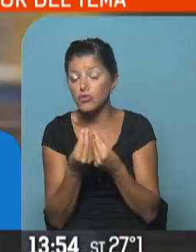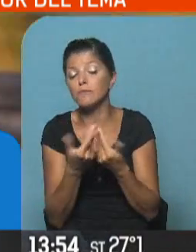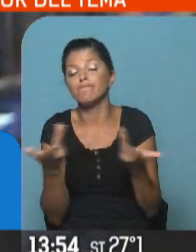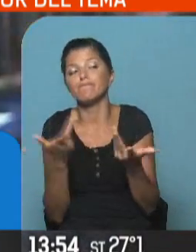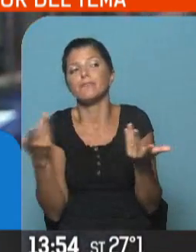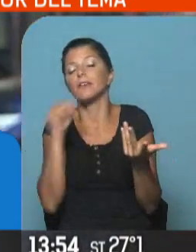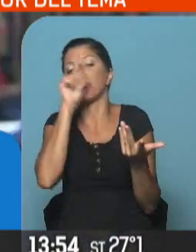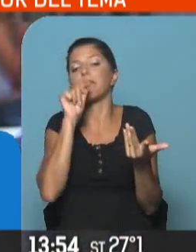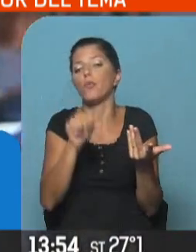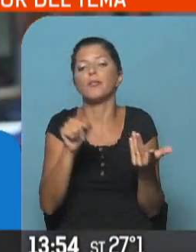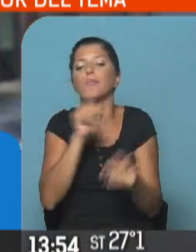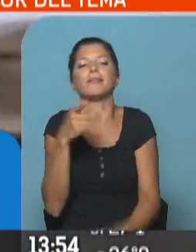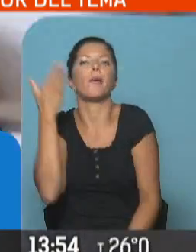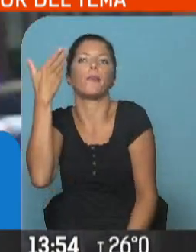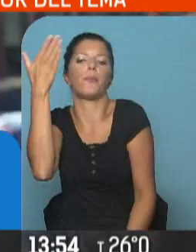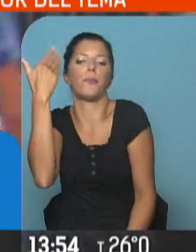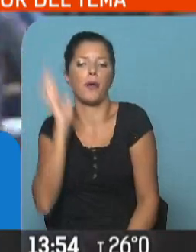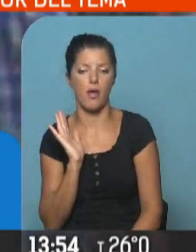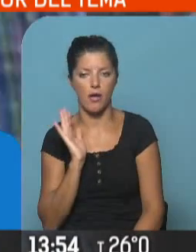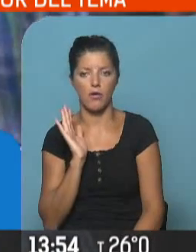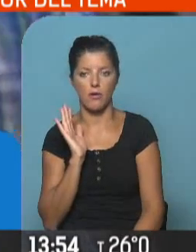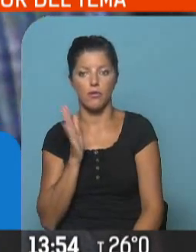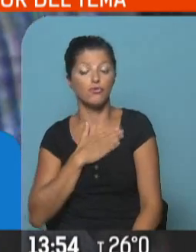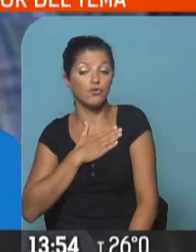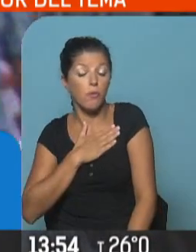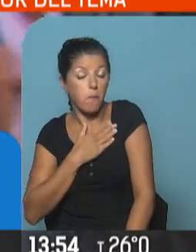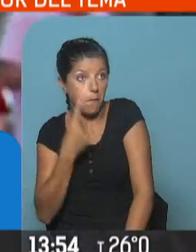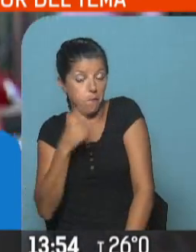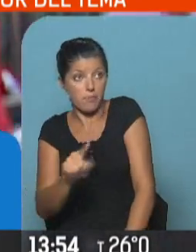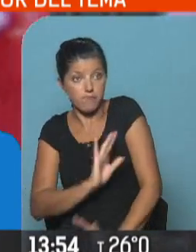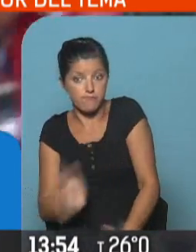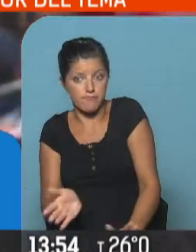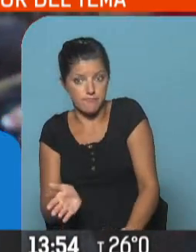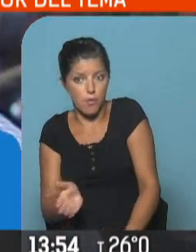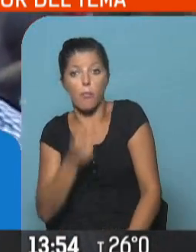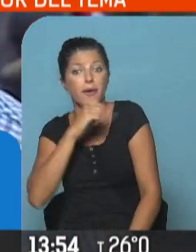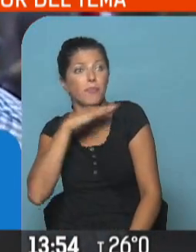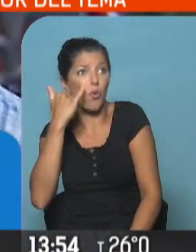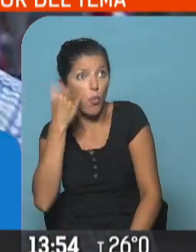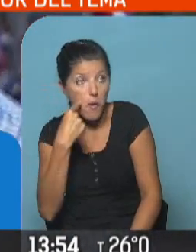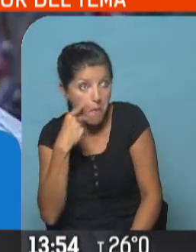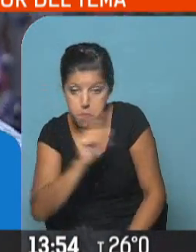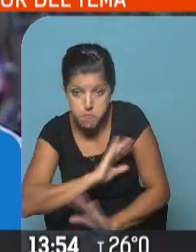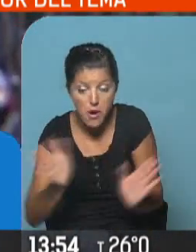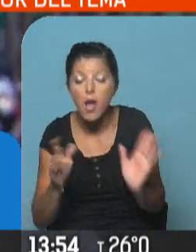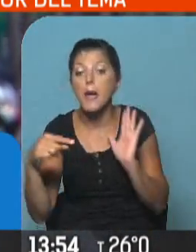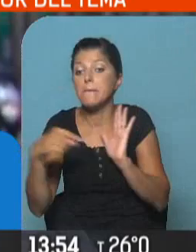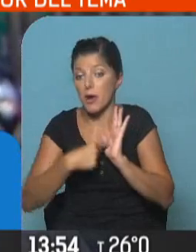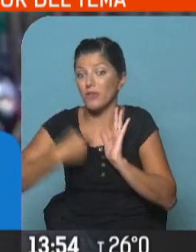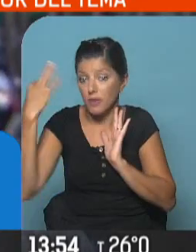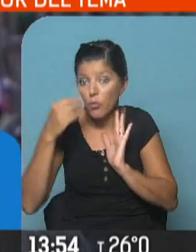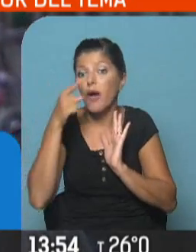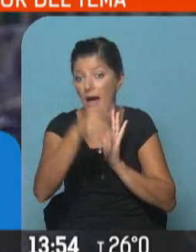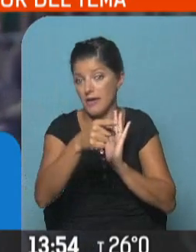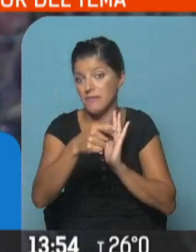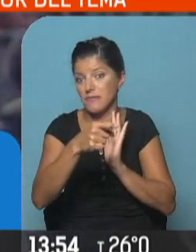ya no con discursos, ya no con una impresión. Yo no conozco en particular Jujuy, no conozco en particular esa realidad, pero seguro pues que allá hay mucho